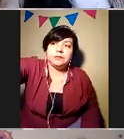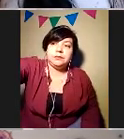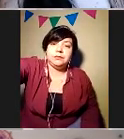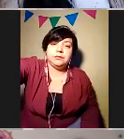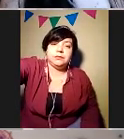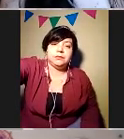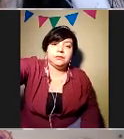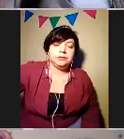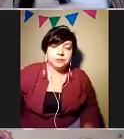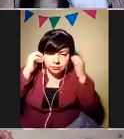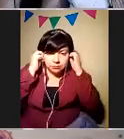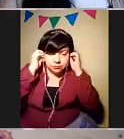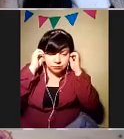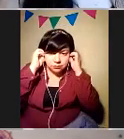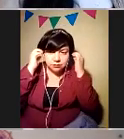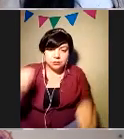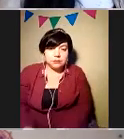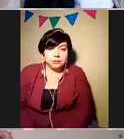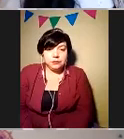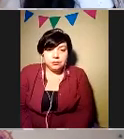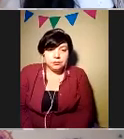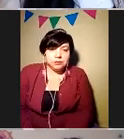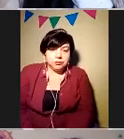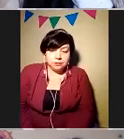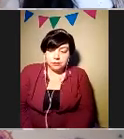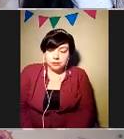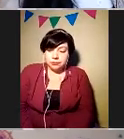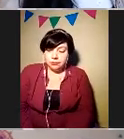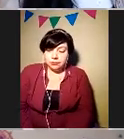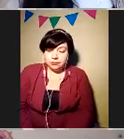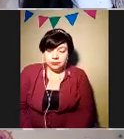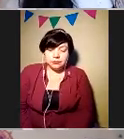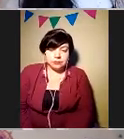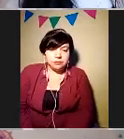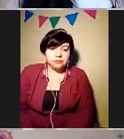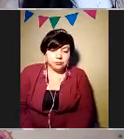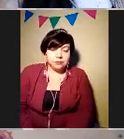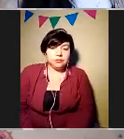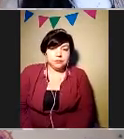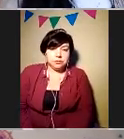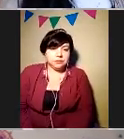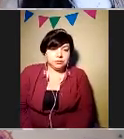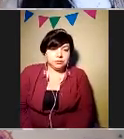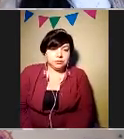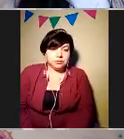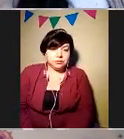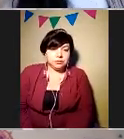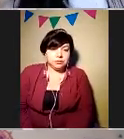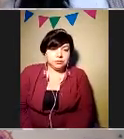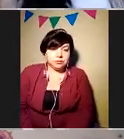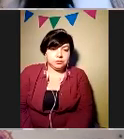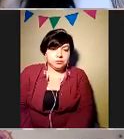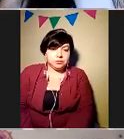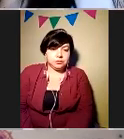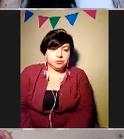creador de modas específicamente. Y la simbolización, en la que